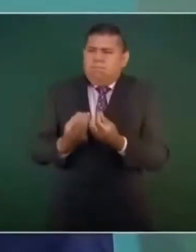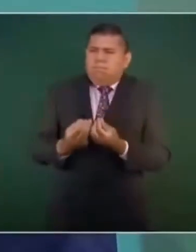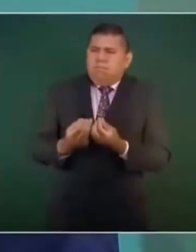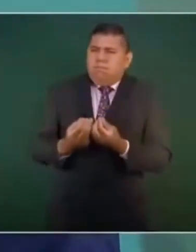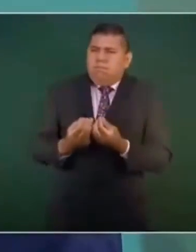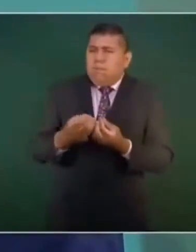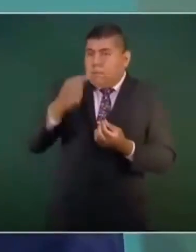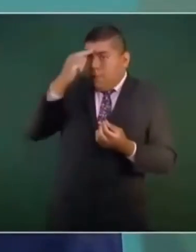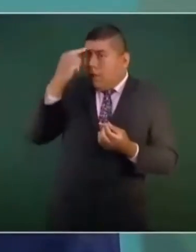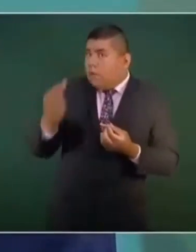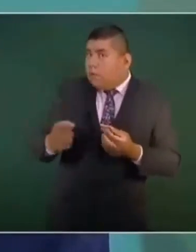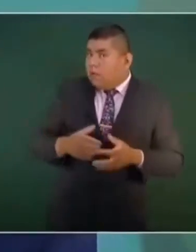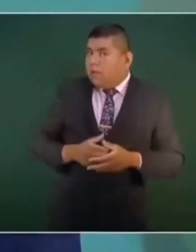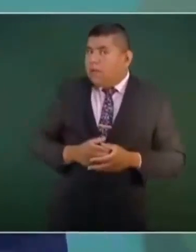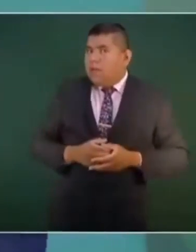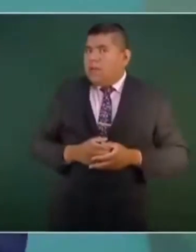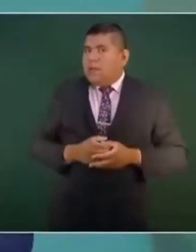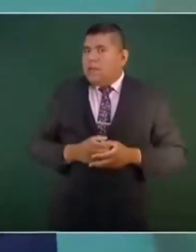para